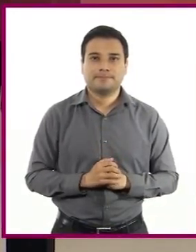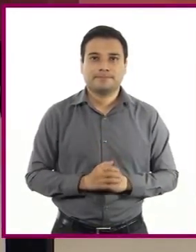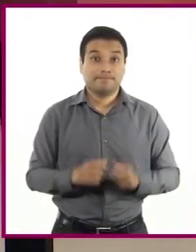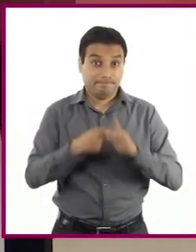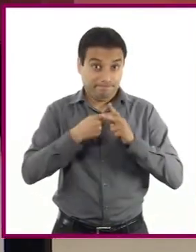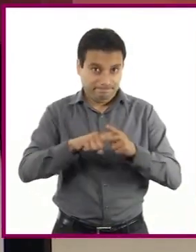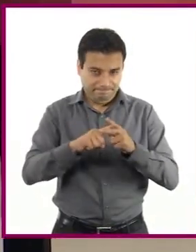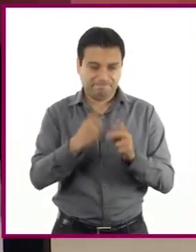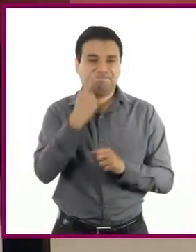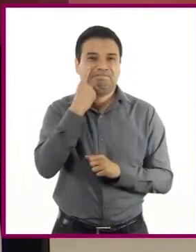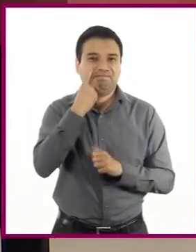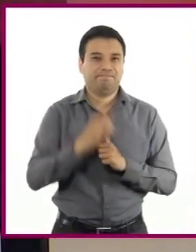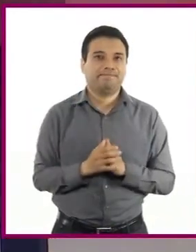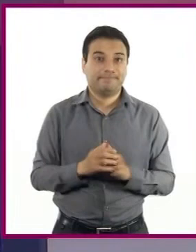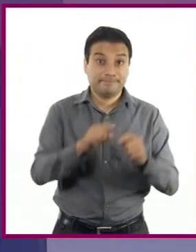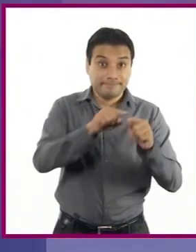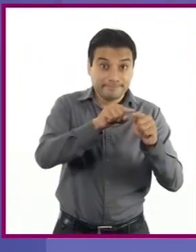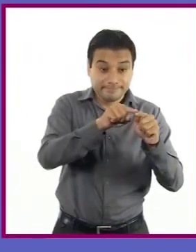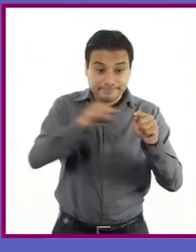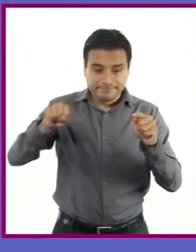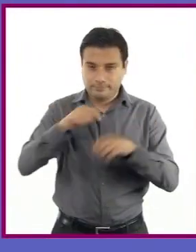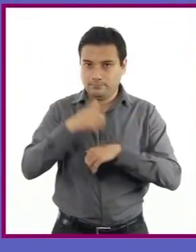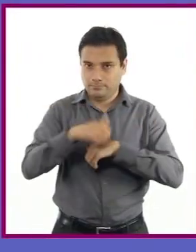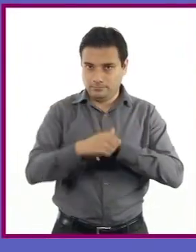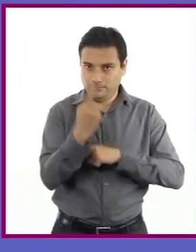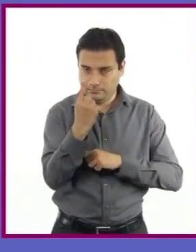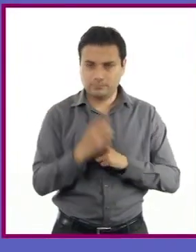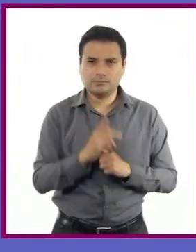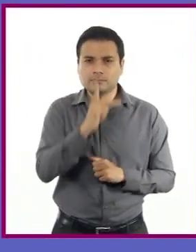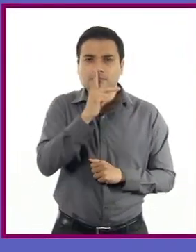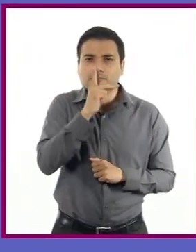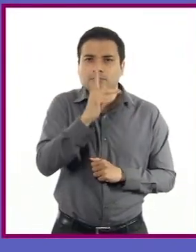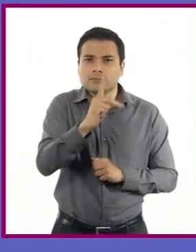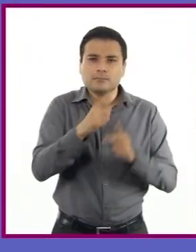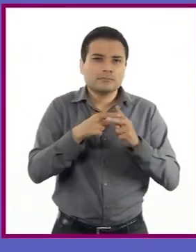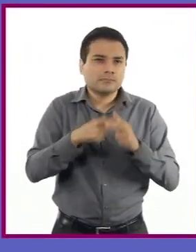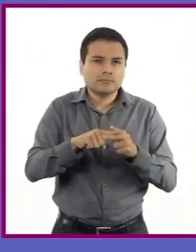Comencemos por las horizontales. 1. Origen de las palabras, 10 letras.